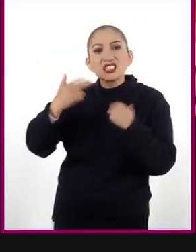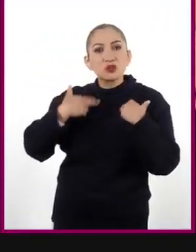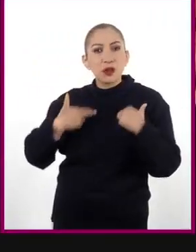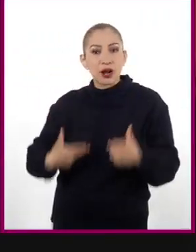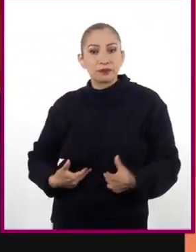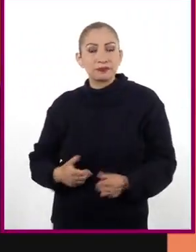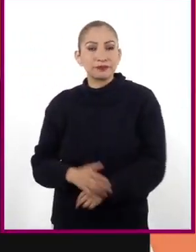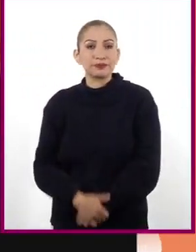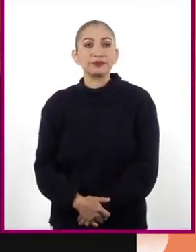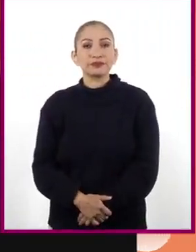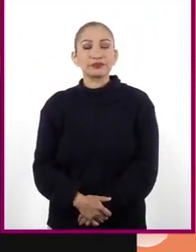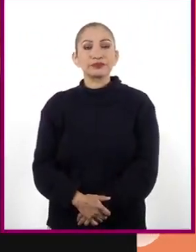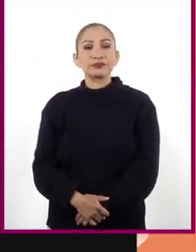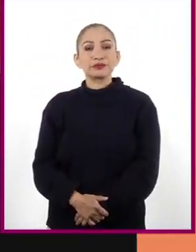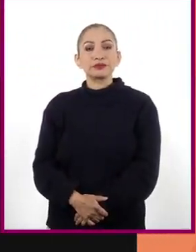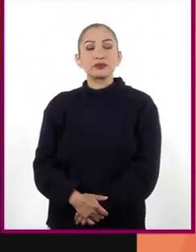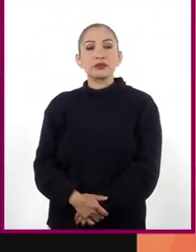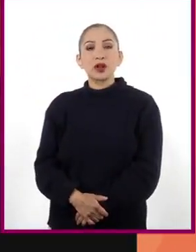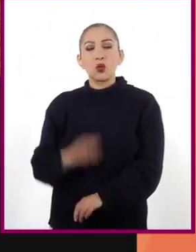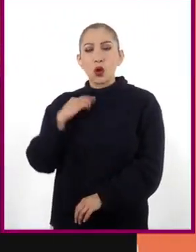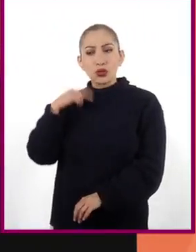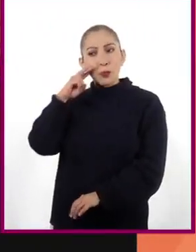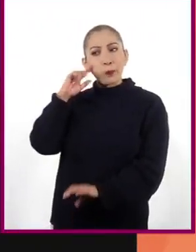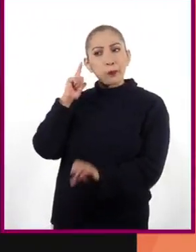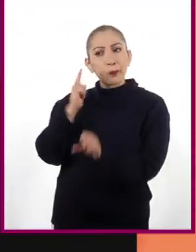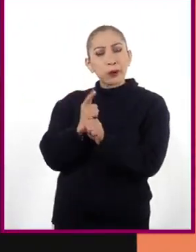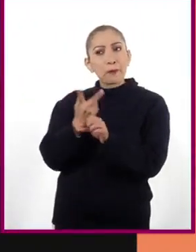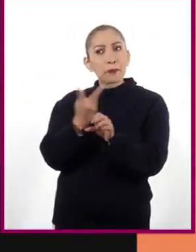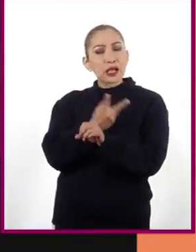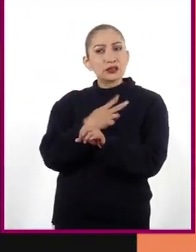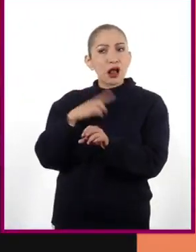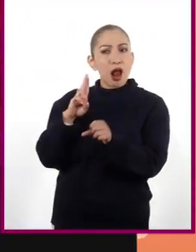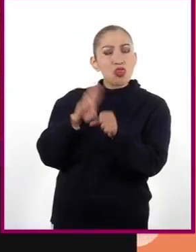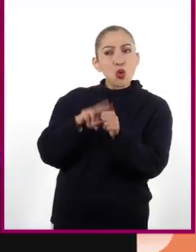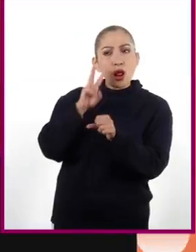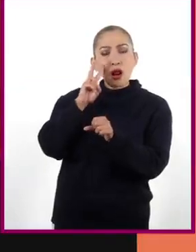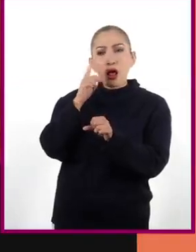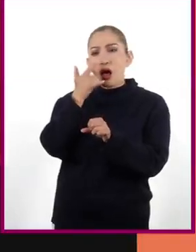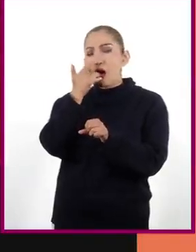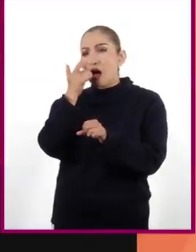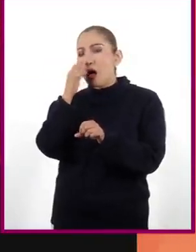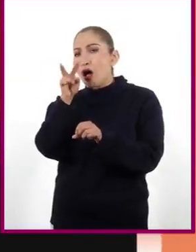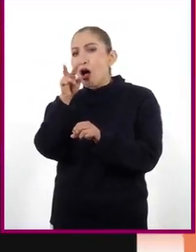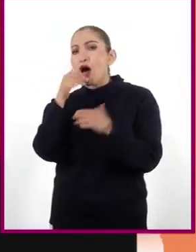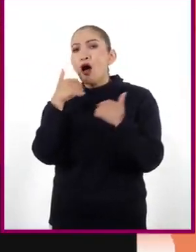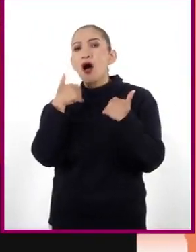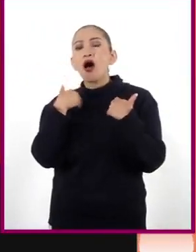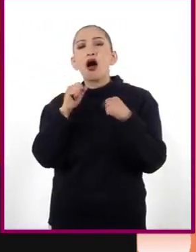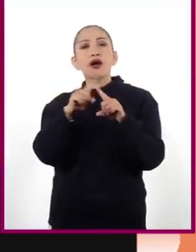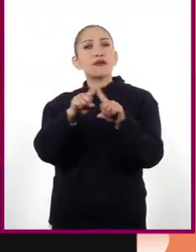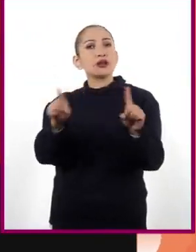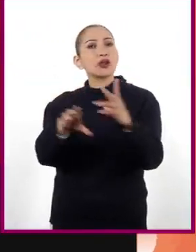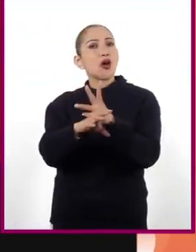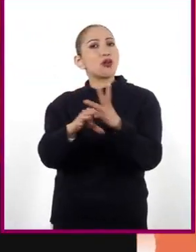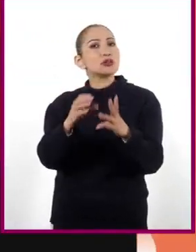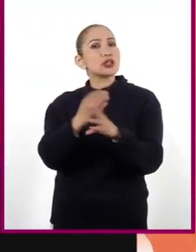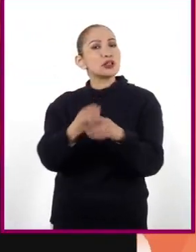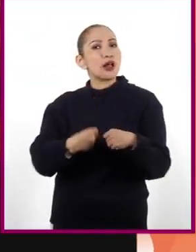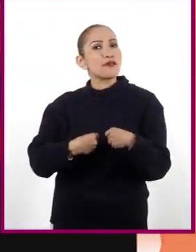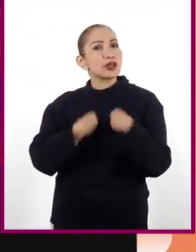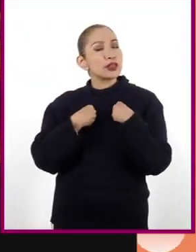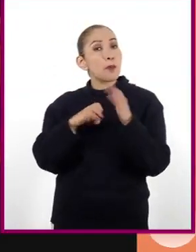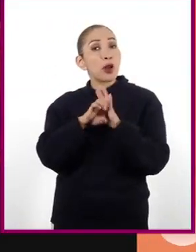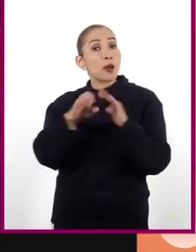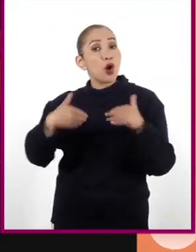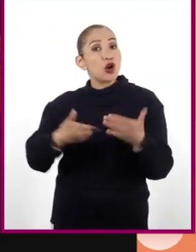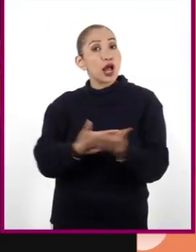humanidad. Al observar lo que pasaba en la naturaleza, se pudieron comprender muchos fenómenos de la vida diaria, como